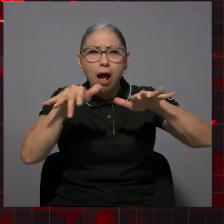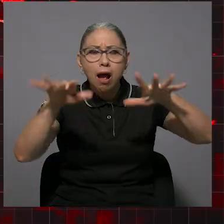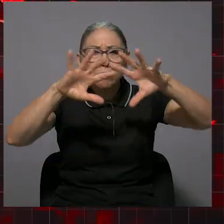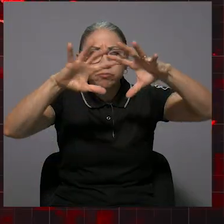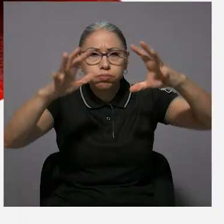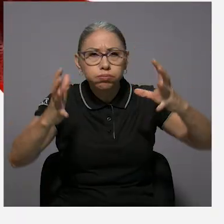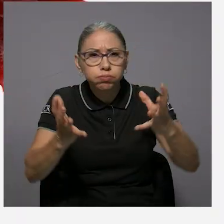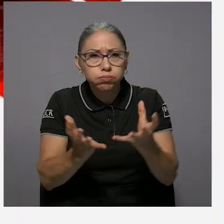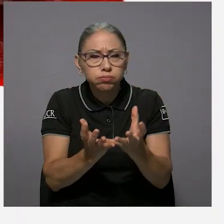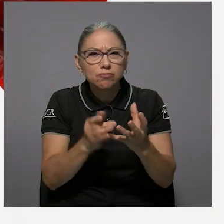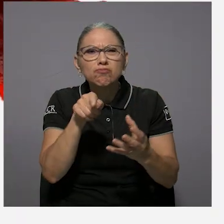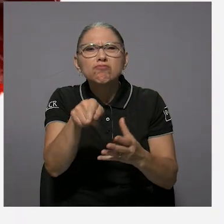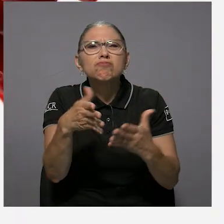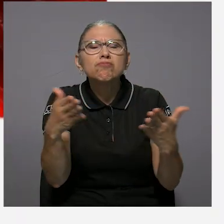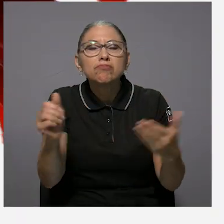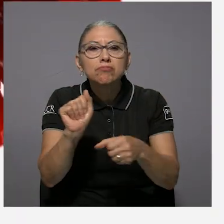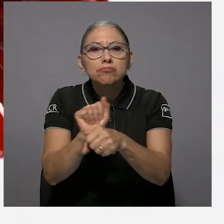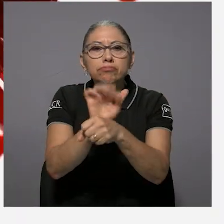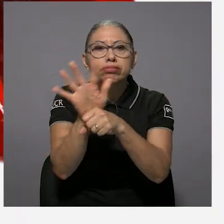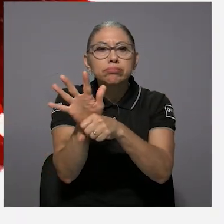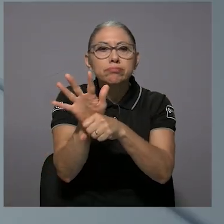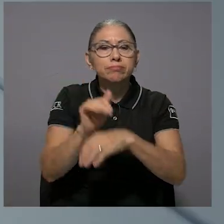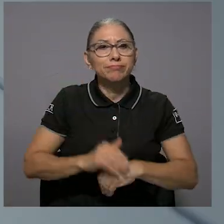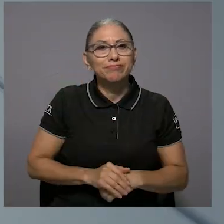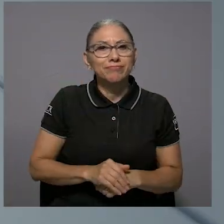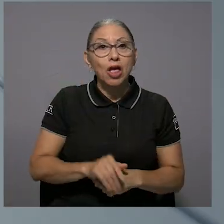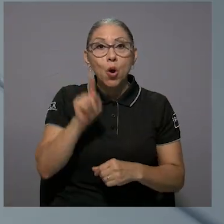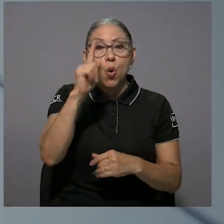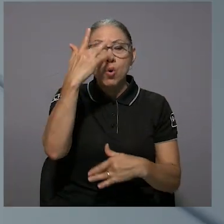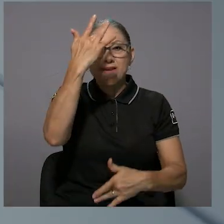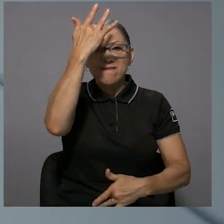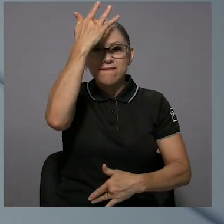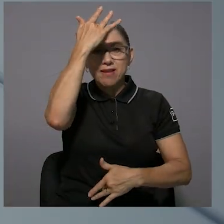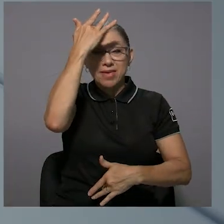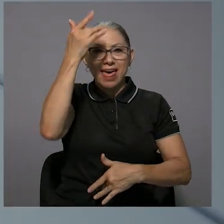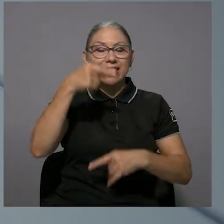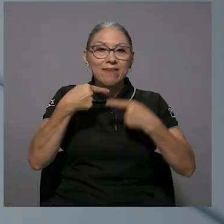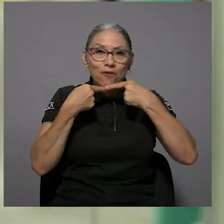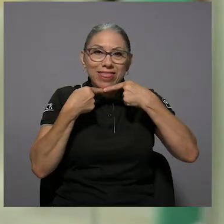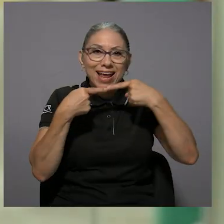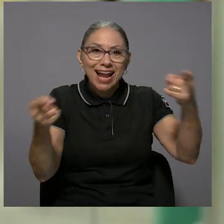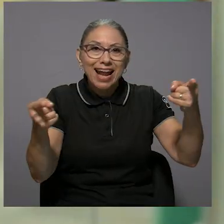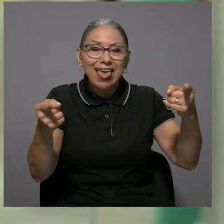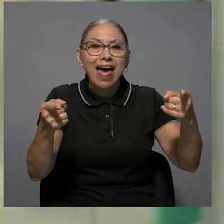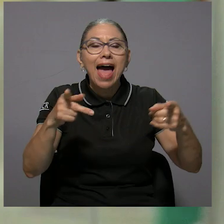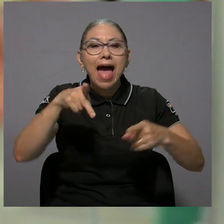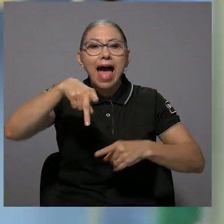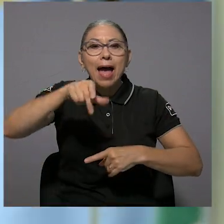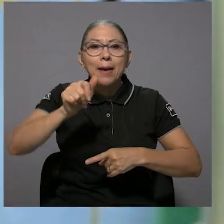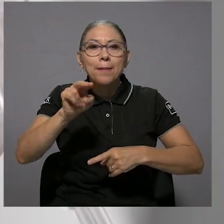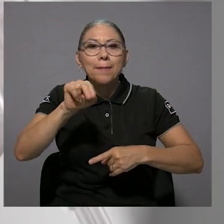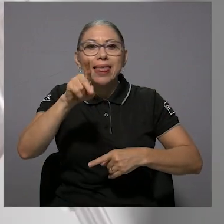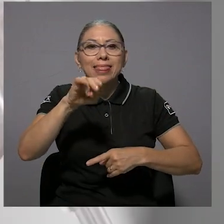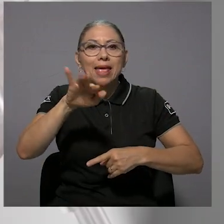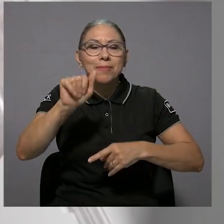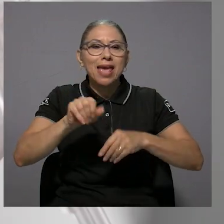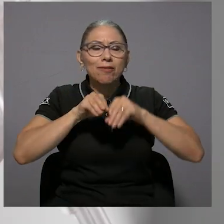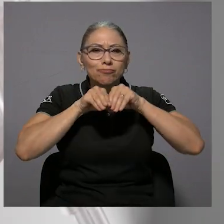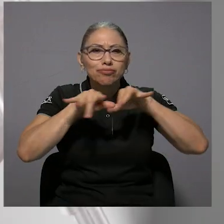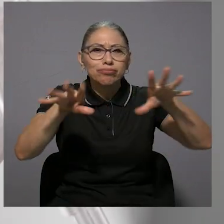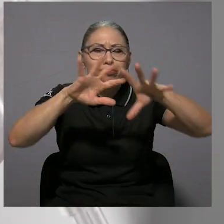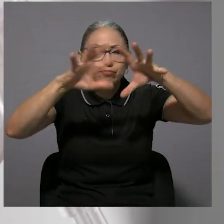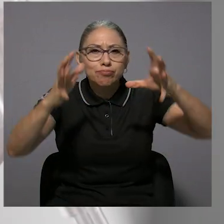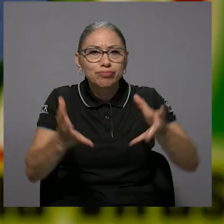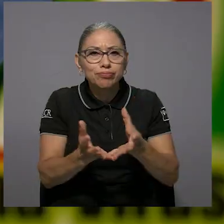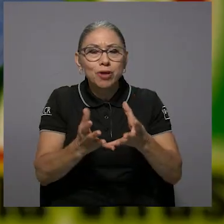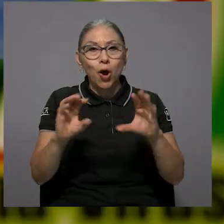el planeta. Nos referimos al COVID-19, una enfermedad que fue declarada pandemia por la Organización Mundial